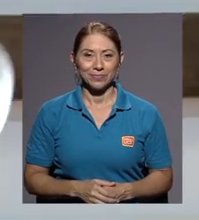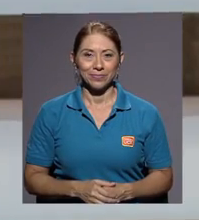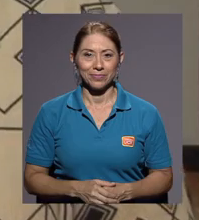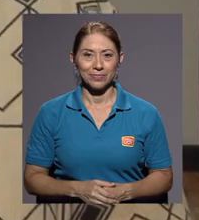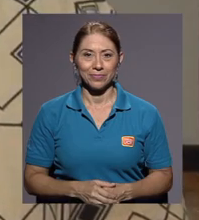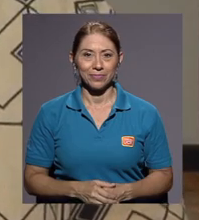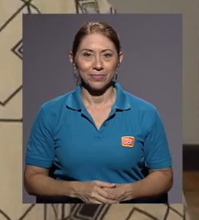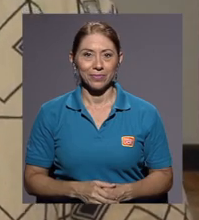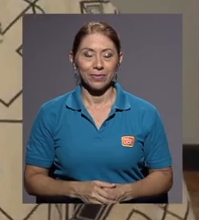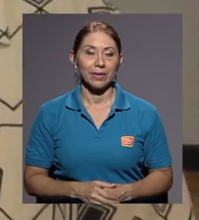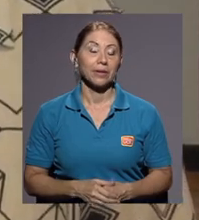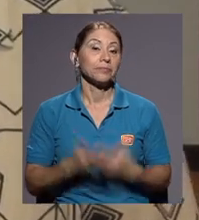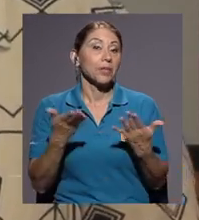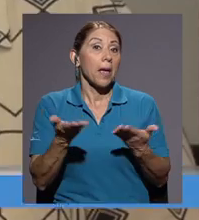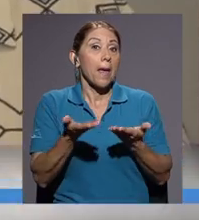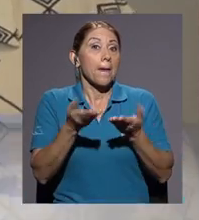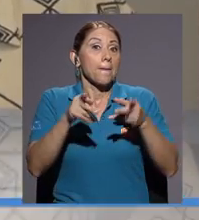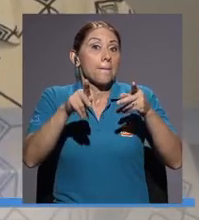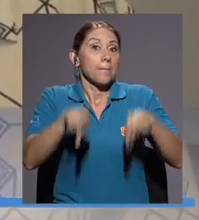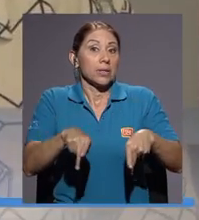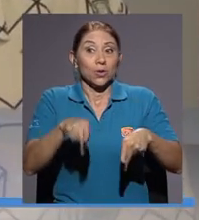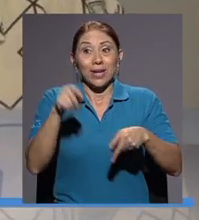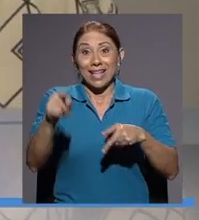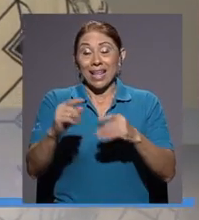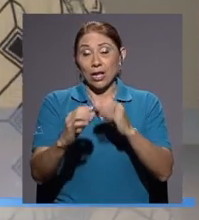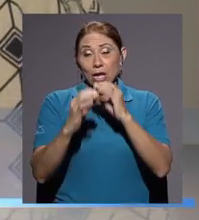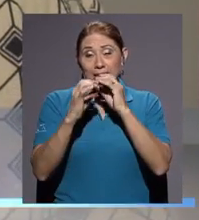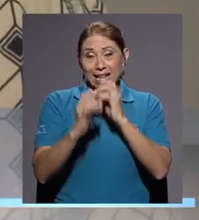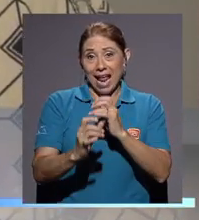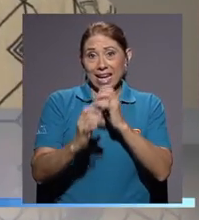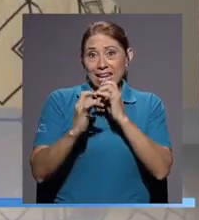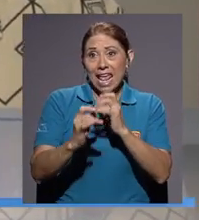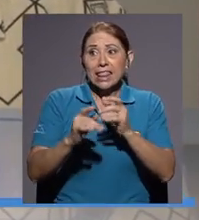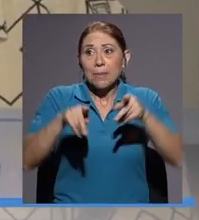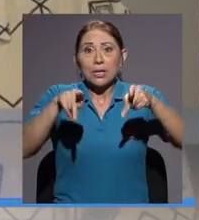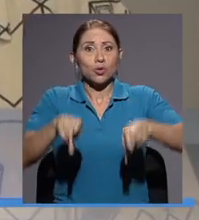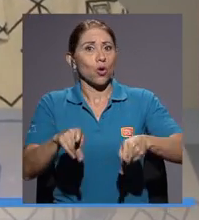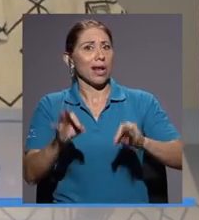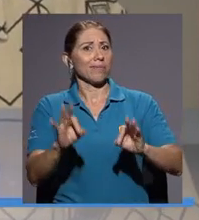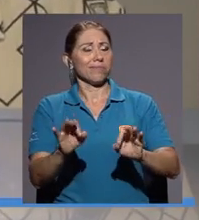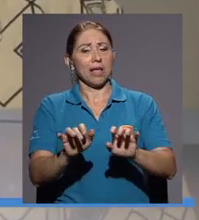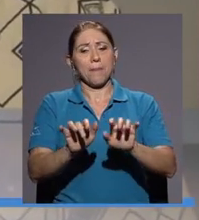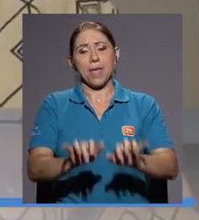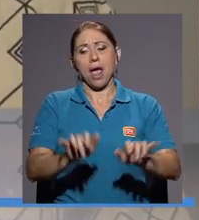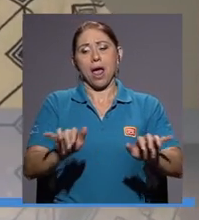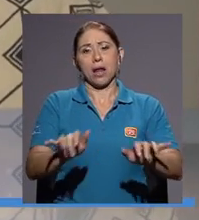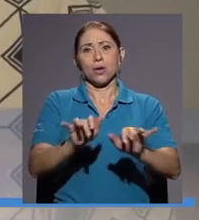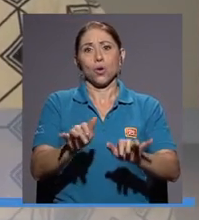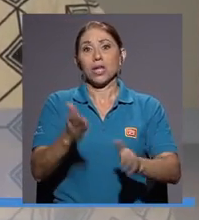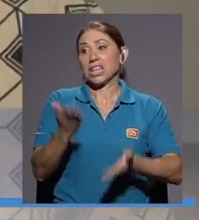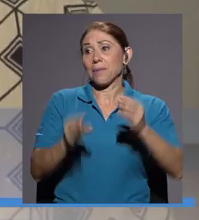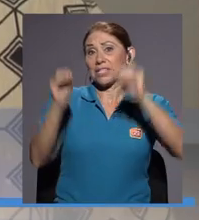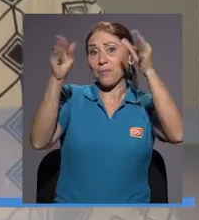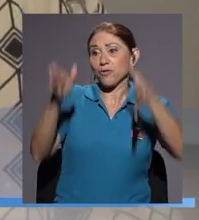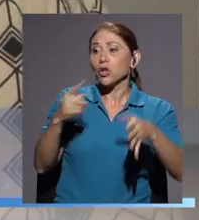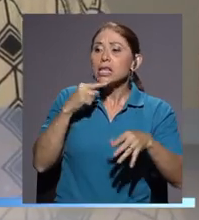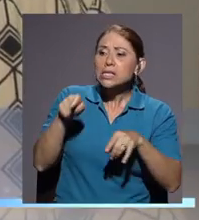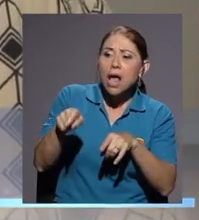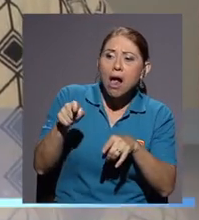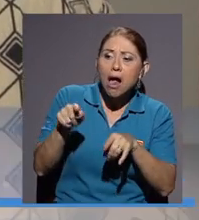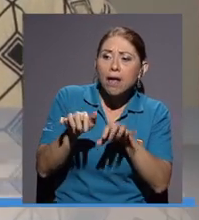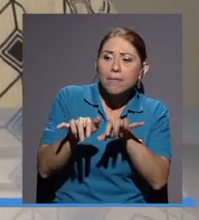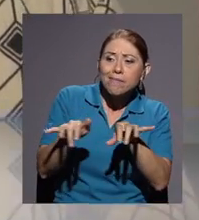un instrumentalista ve su clarinete, ve su piano, y el profesor le puede decir, mira, los dedos no están bien,